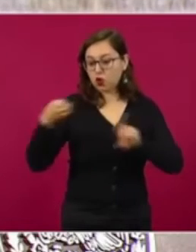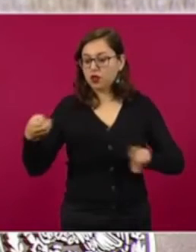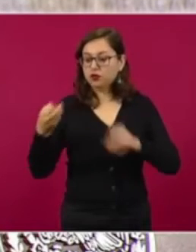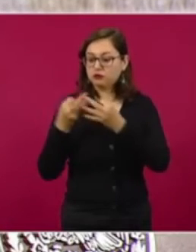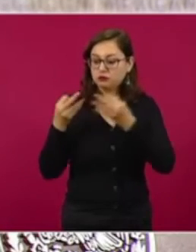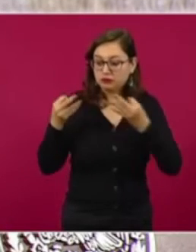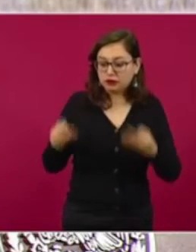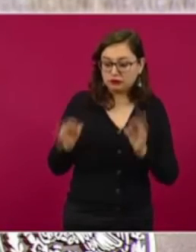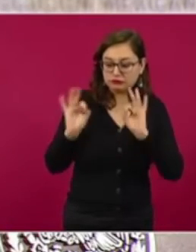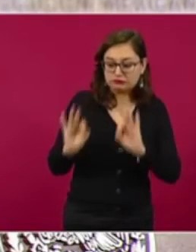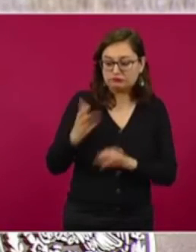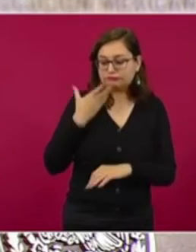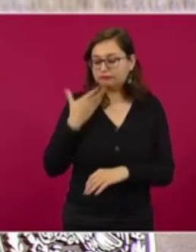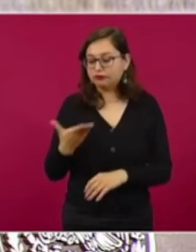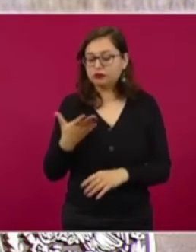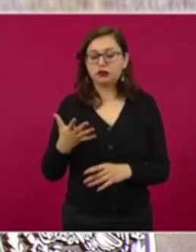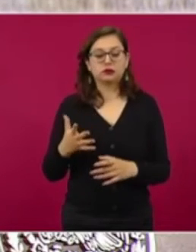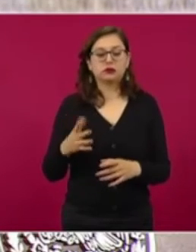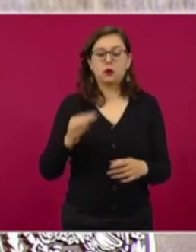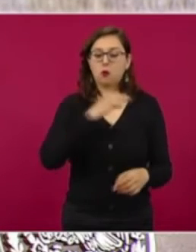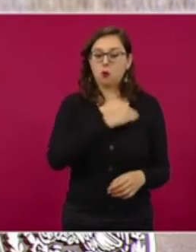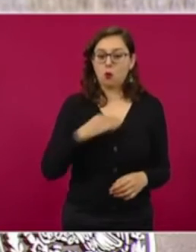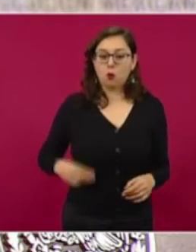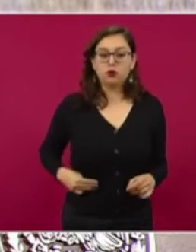territorial en todos los municipios.